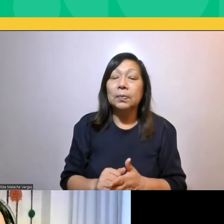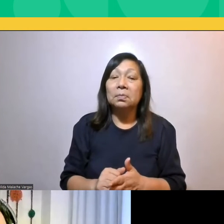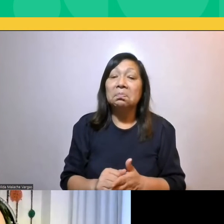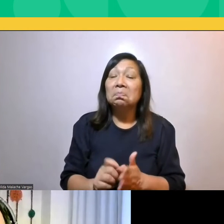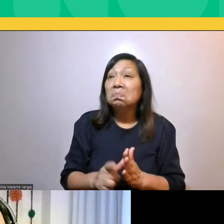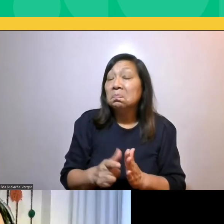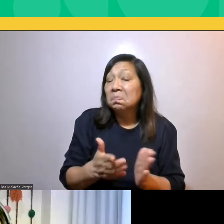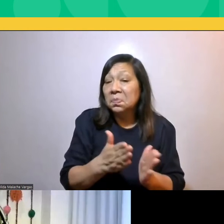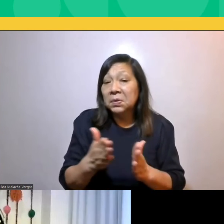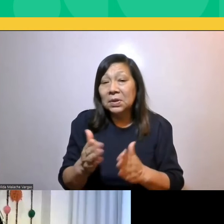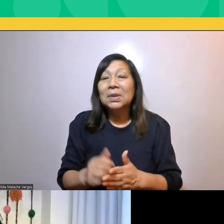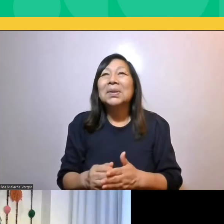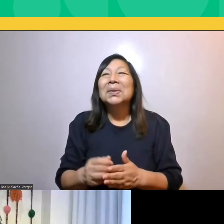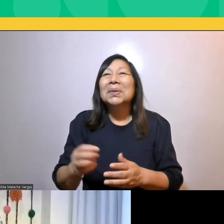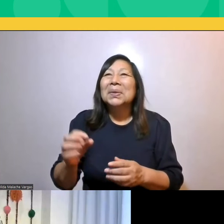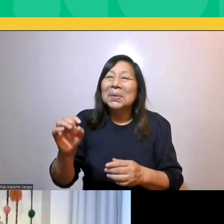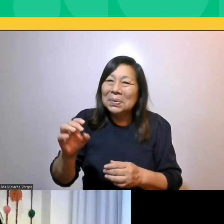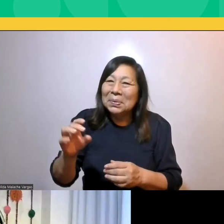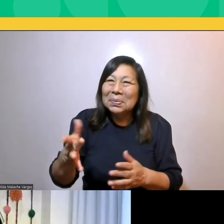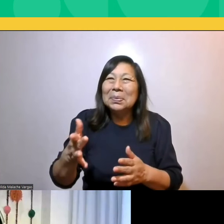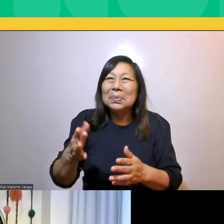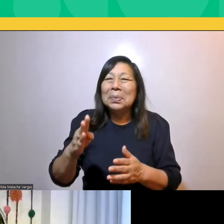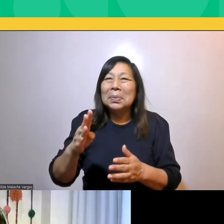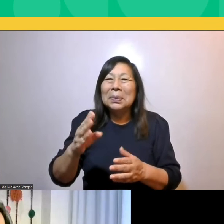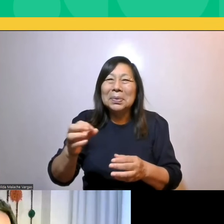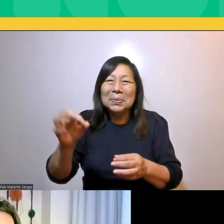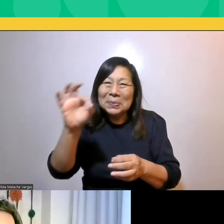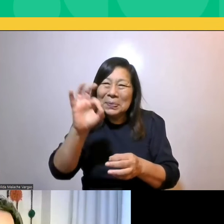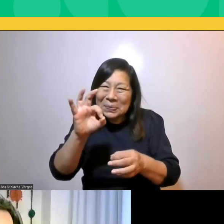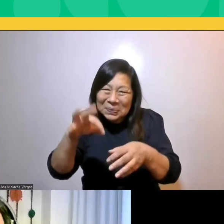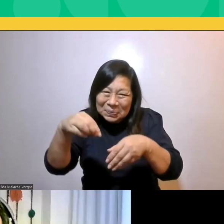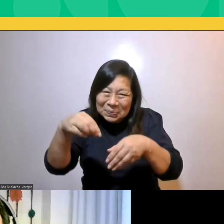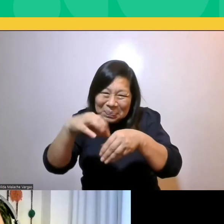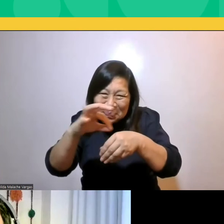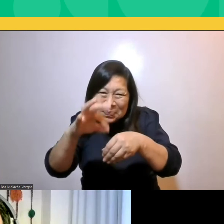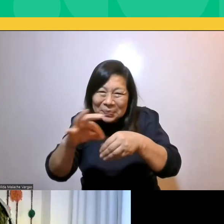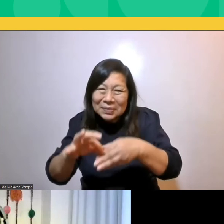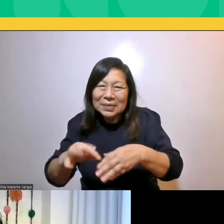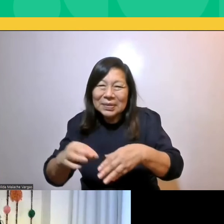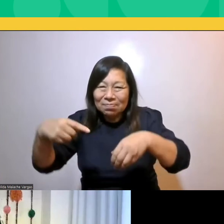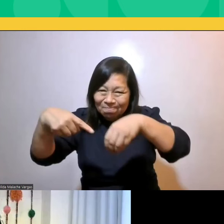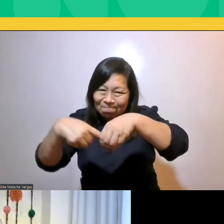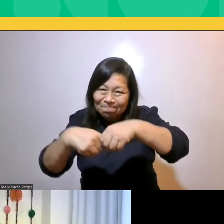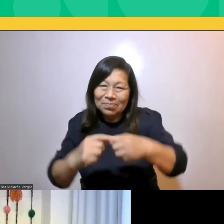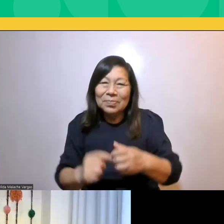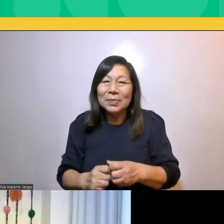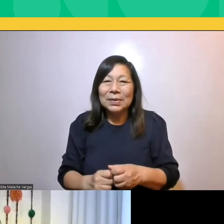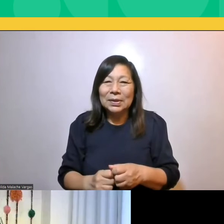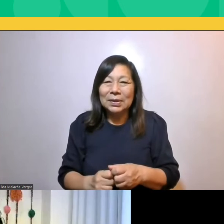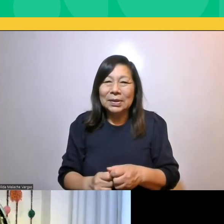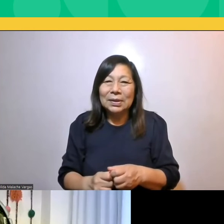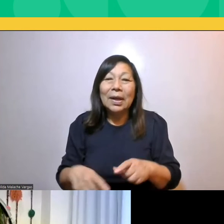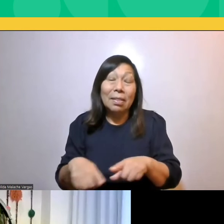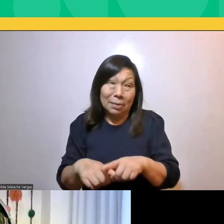haber resto de este, que ingrese Bacterias, bacterias también si el que penetra, digamos, es un exacto, pene, entra